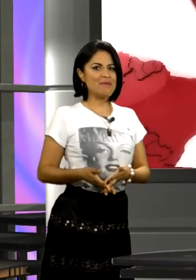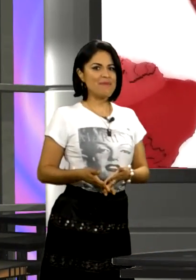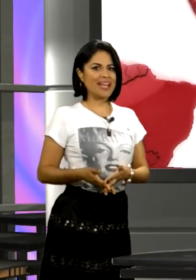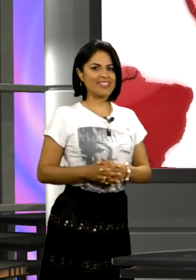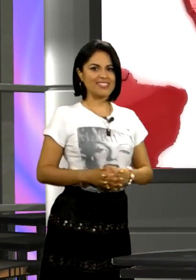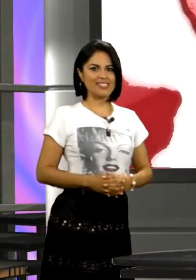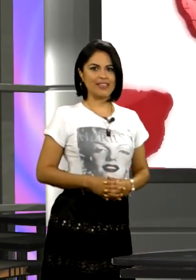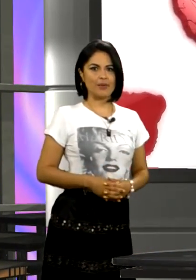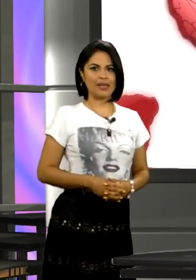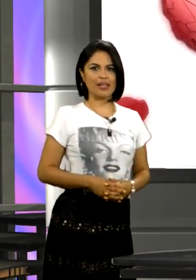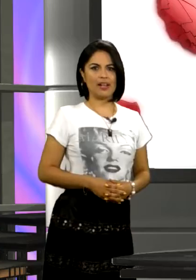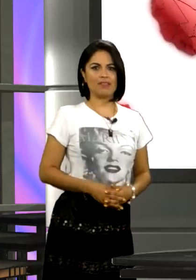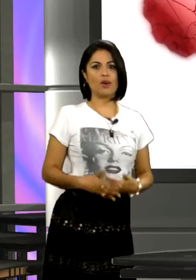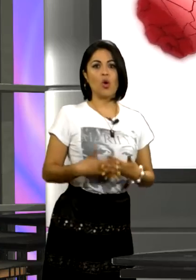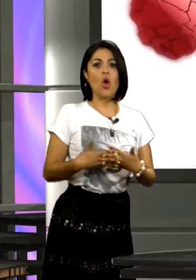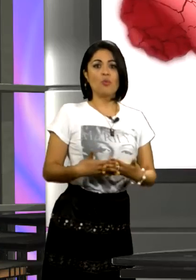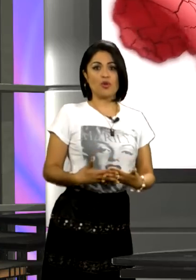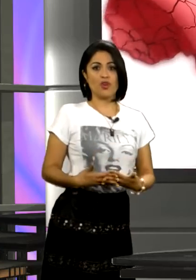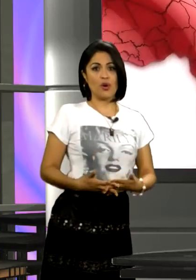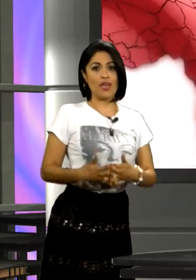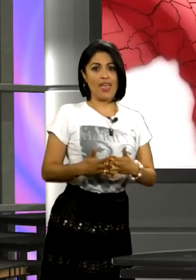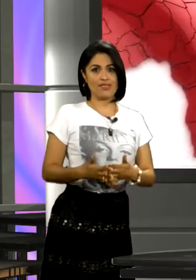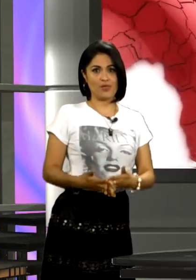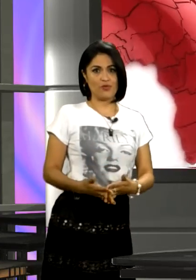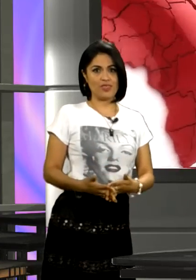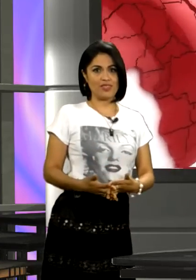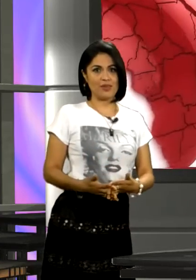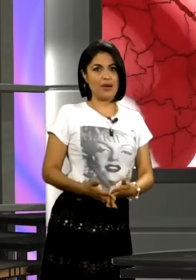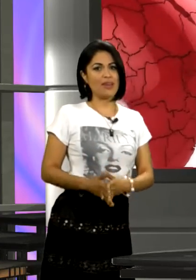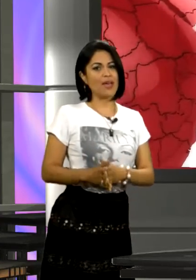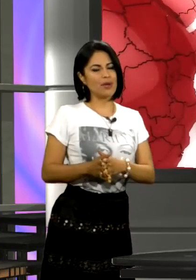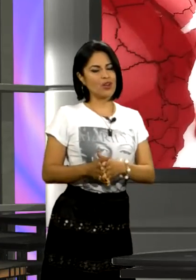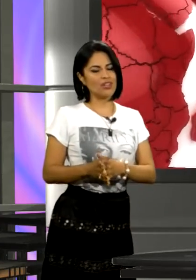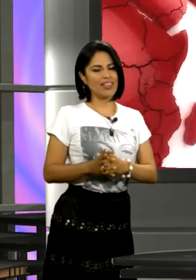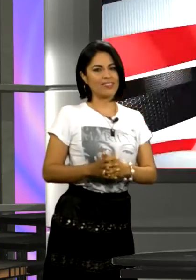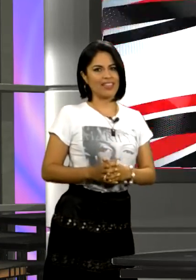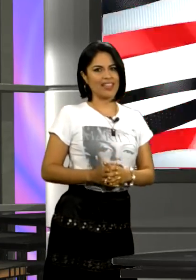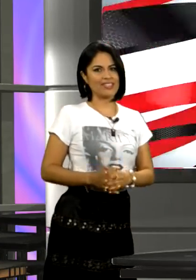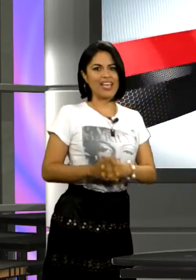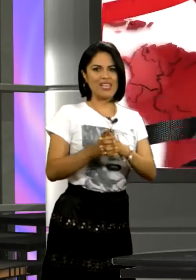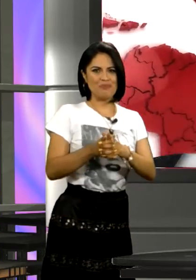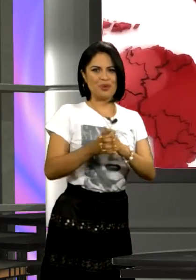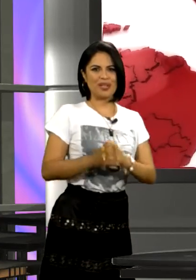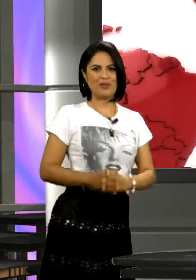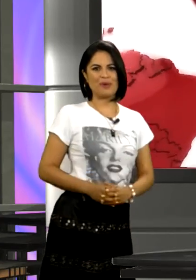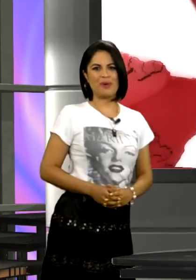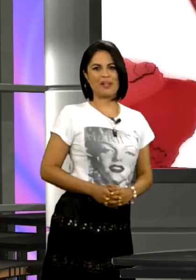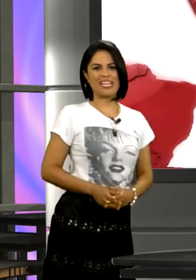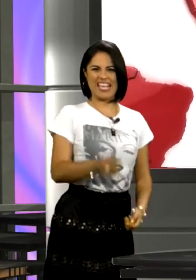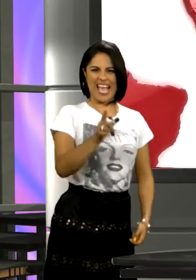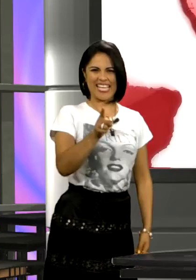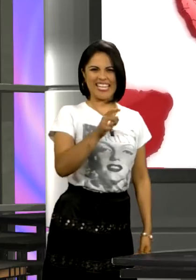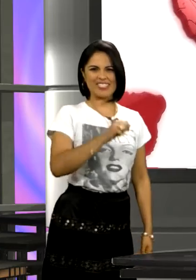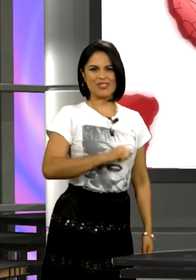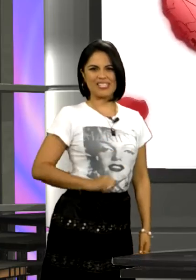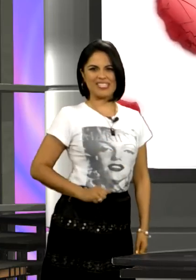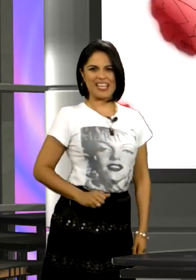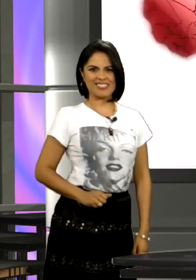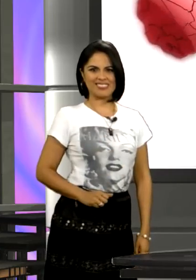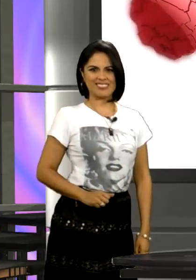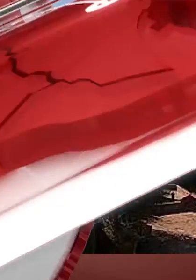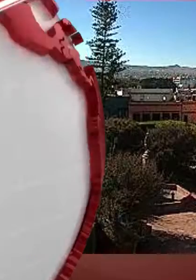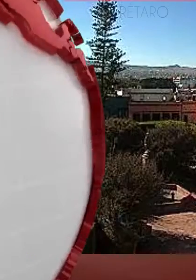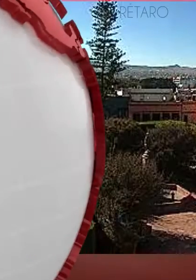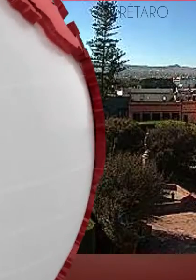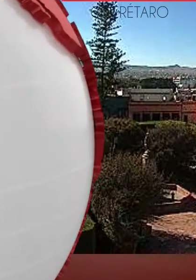andresesteves.mx y Magazine TV Querétaro. Por favor, este fin de semana mejor quédate en casa y porta el cubrebocas. Aquí las